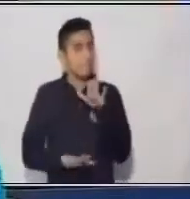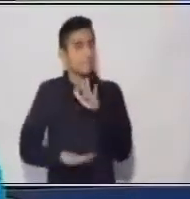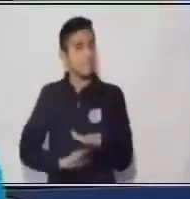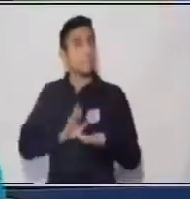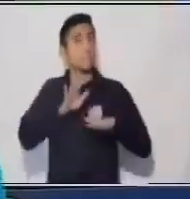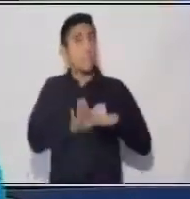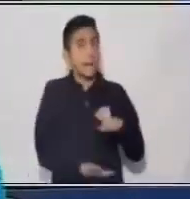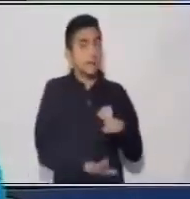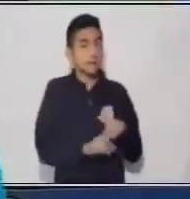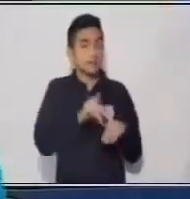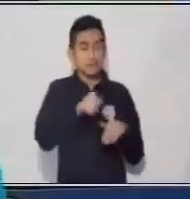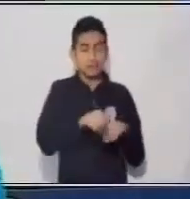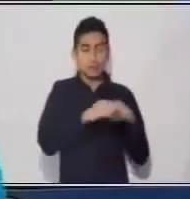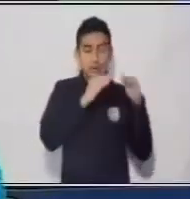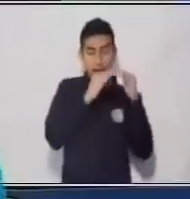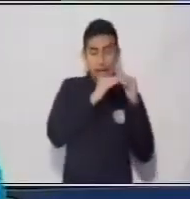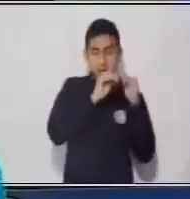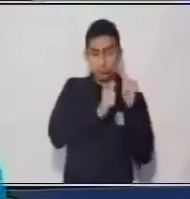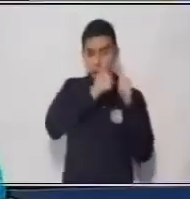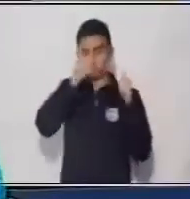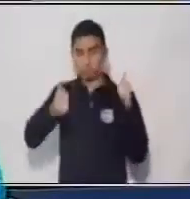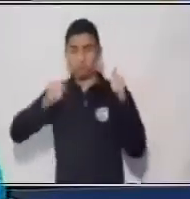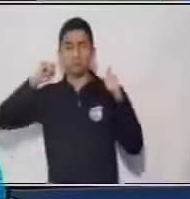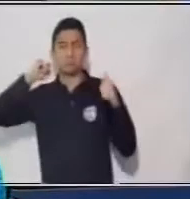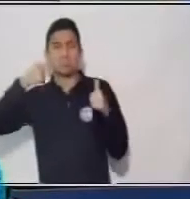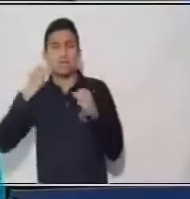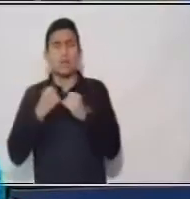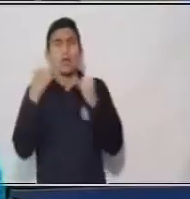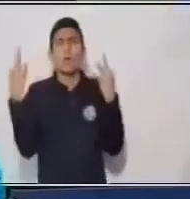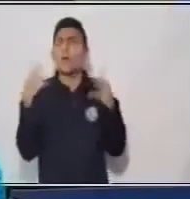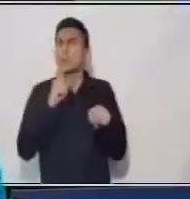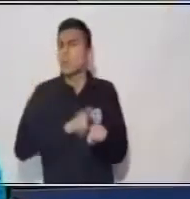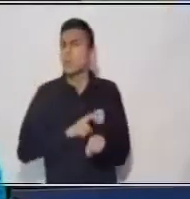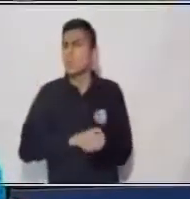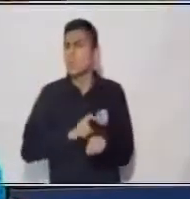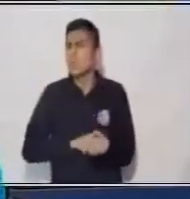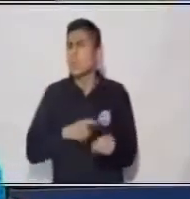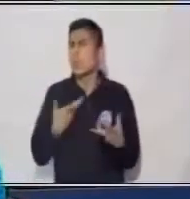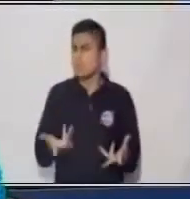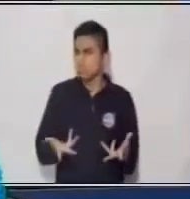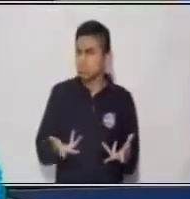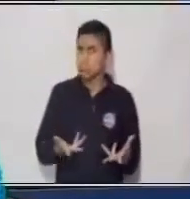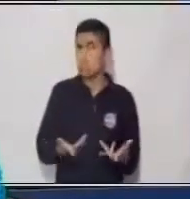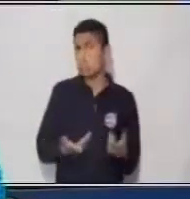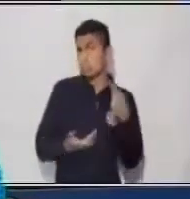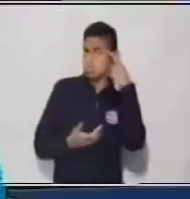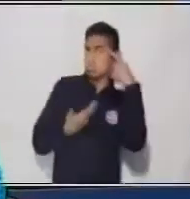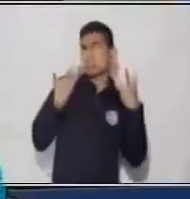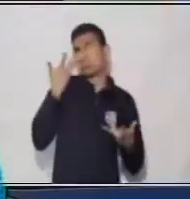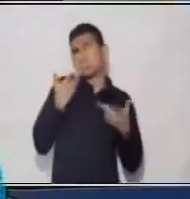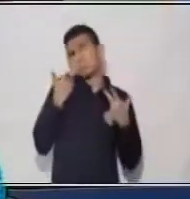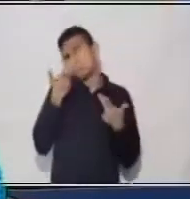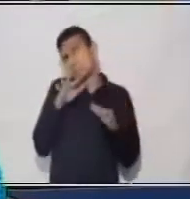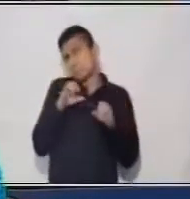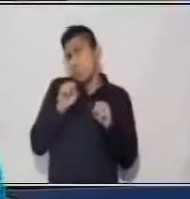llegar a la tienda. ¿Qué tiempo me tomó? Puede ser que me haya